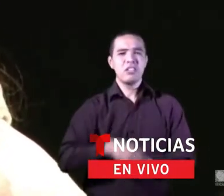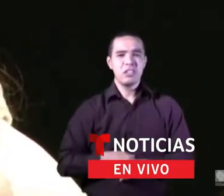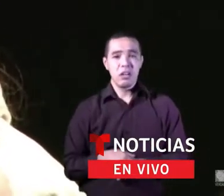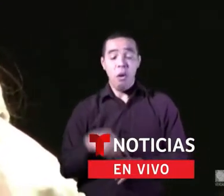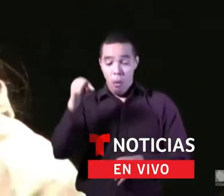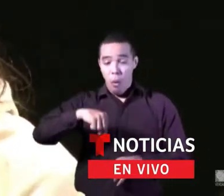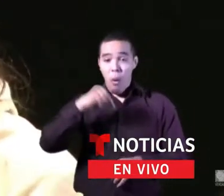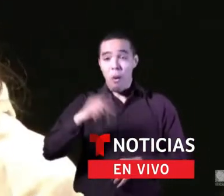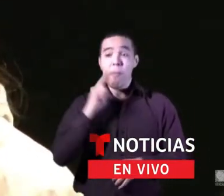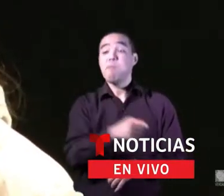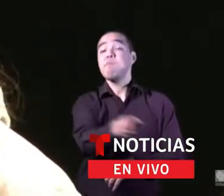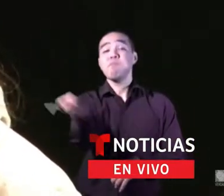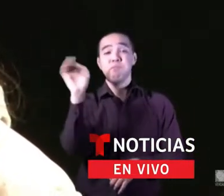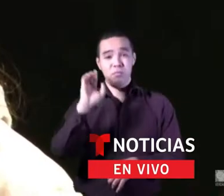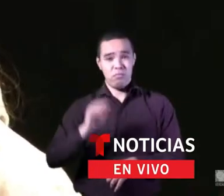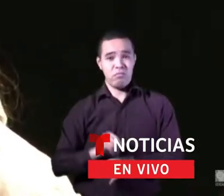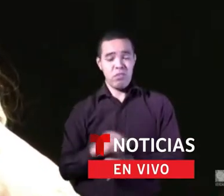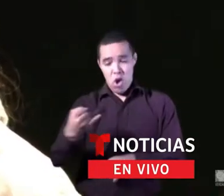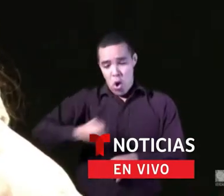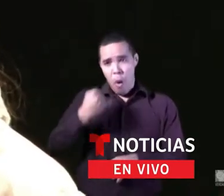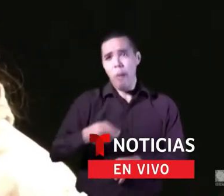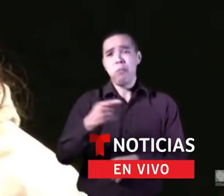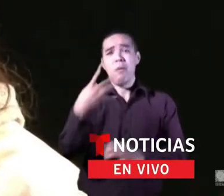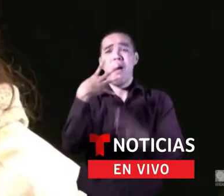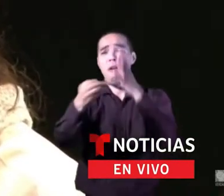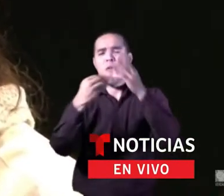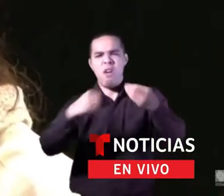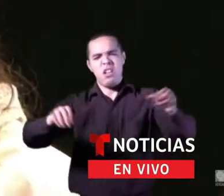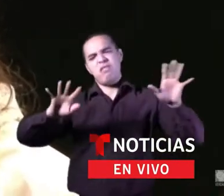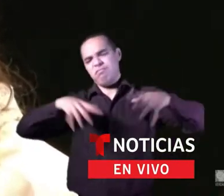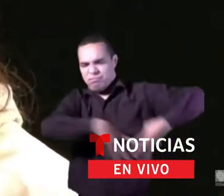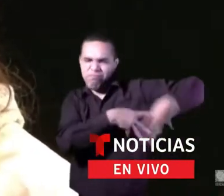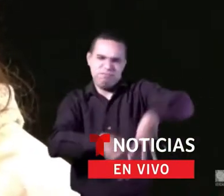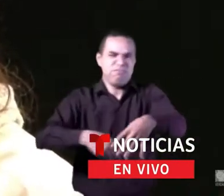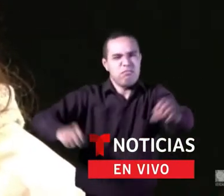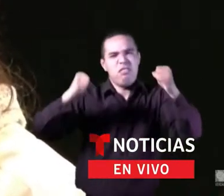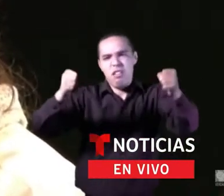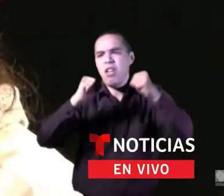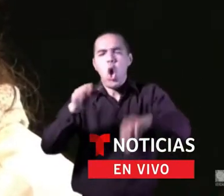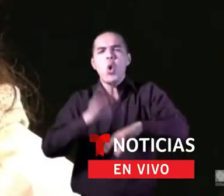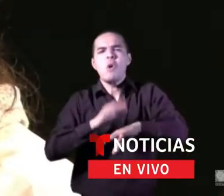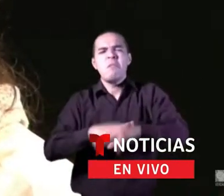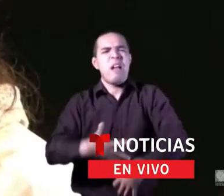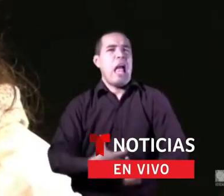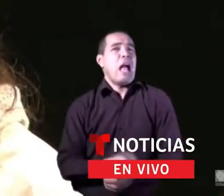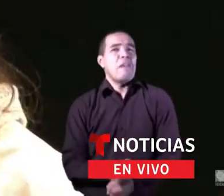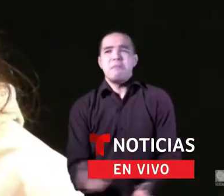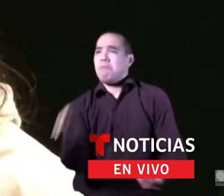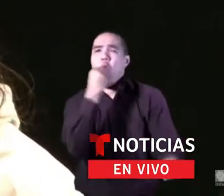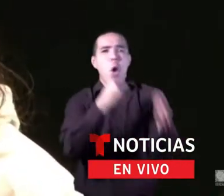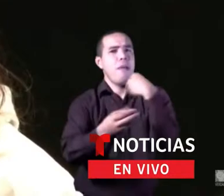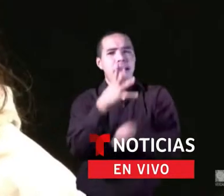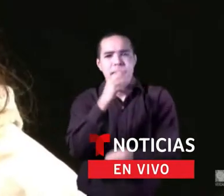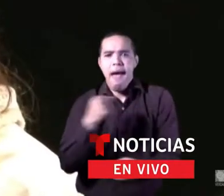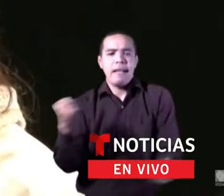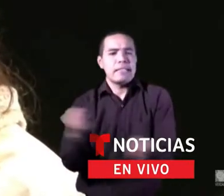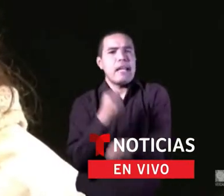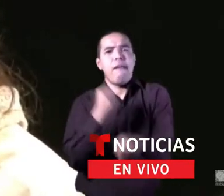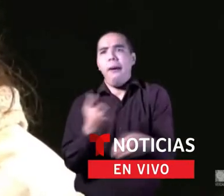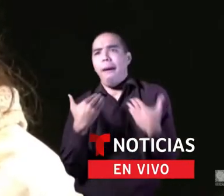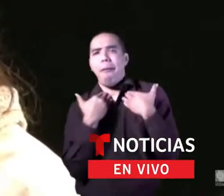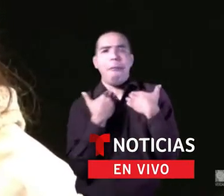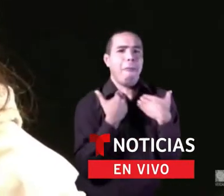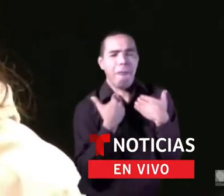en los muchachos que están en las calles porque tienen hambre porque no tienen trabajo